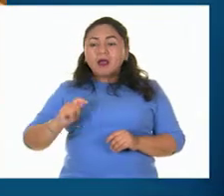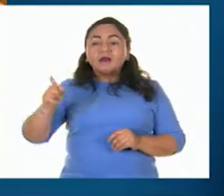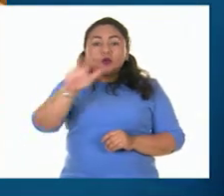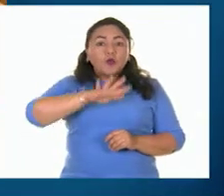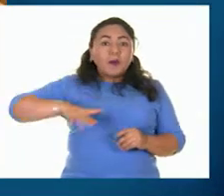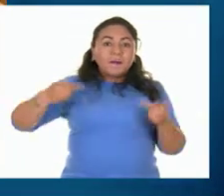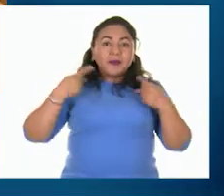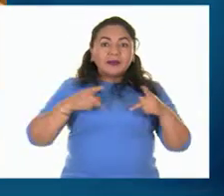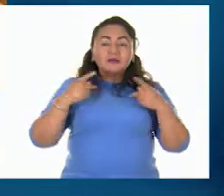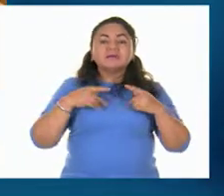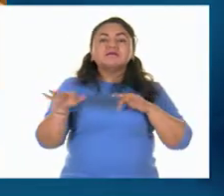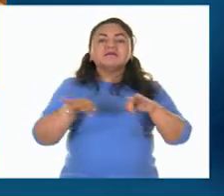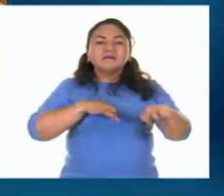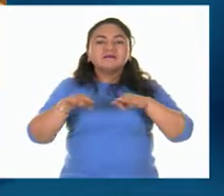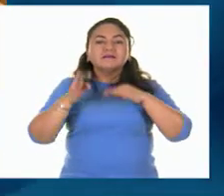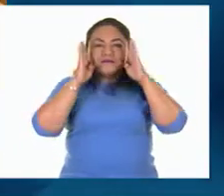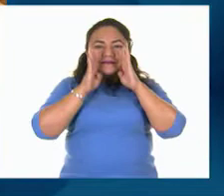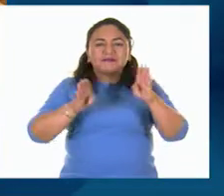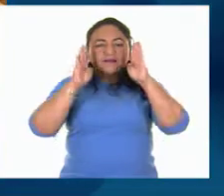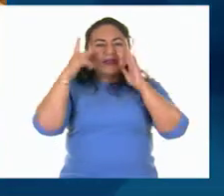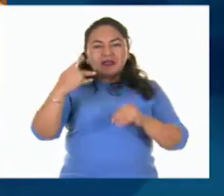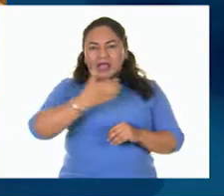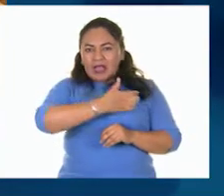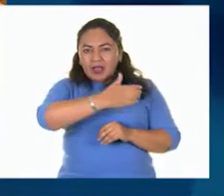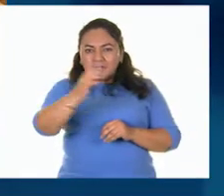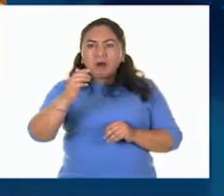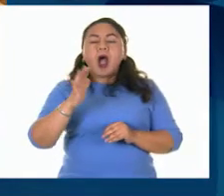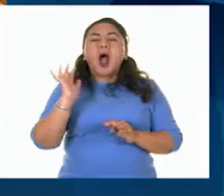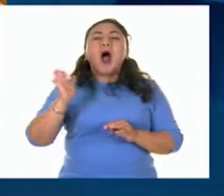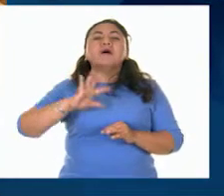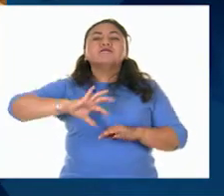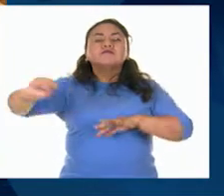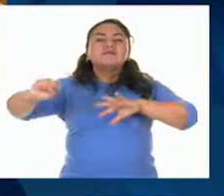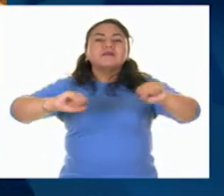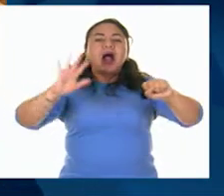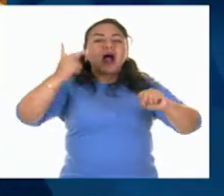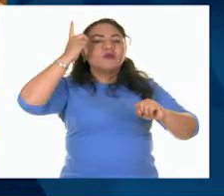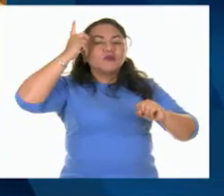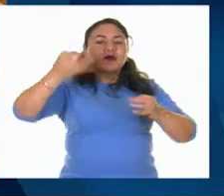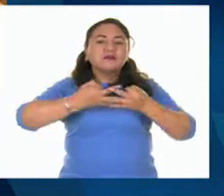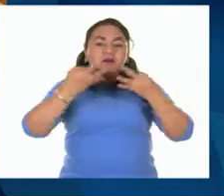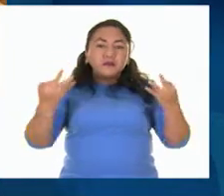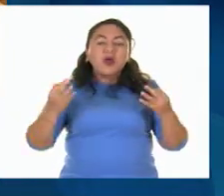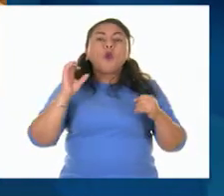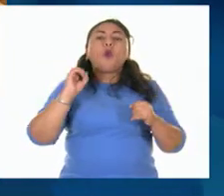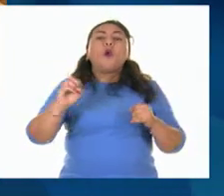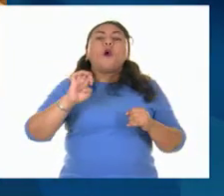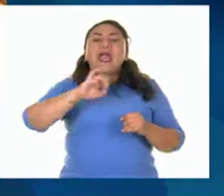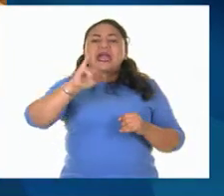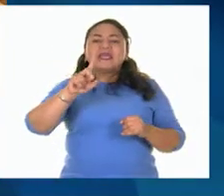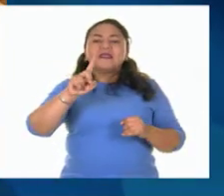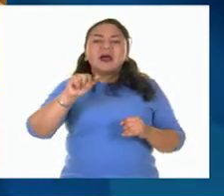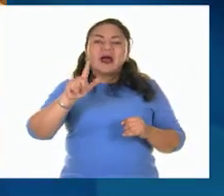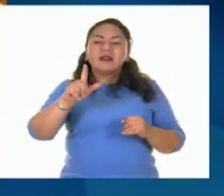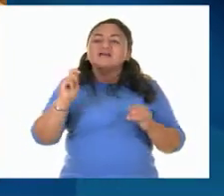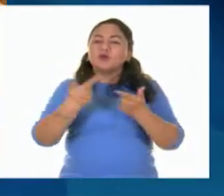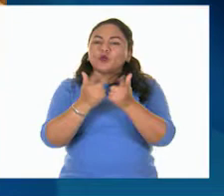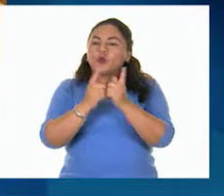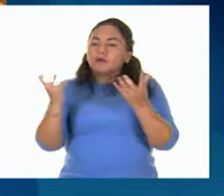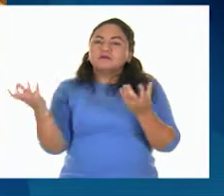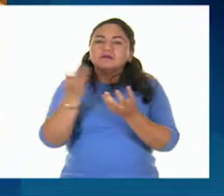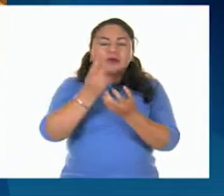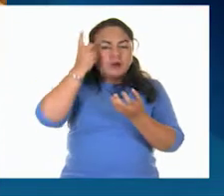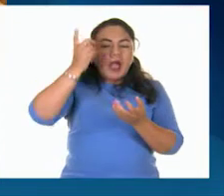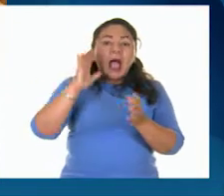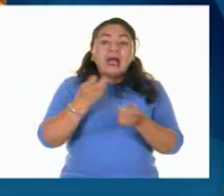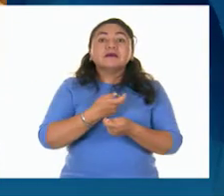las personas que se dedicaban a actividades agrícolas poseían tierras, ya fuera ejidales o privadas. Esto lo que logró fue que